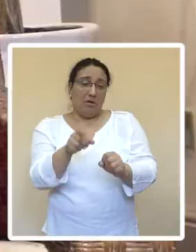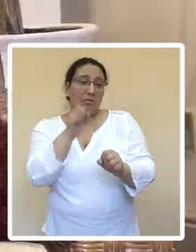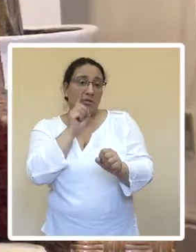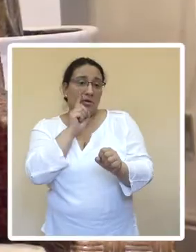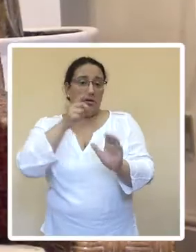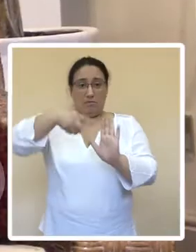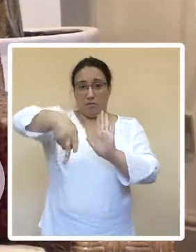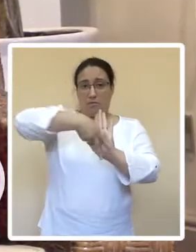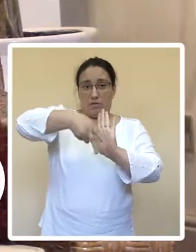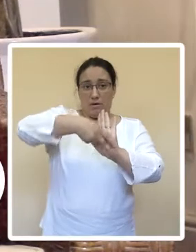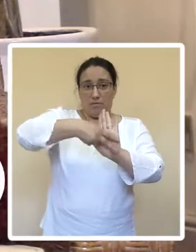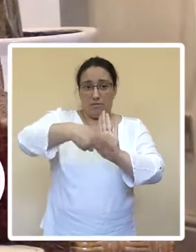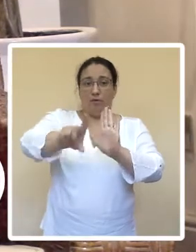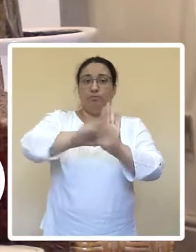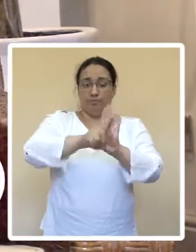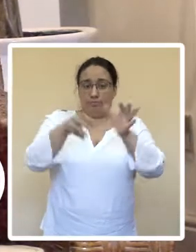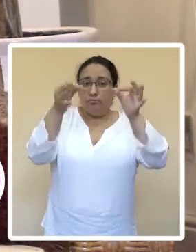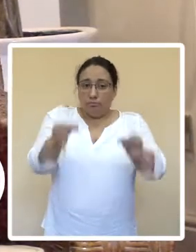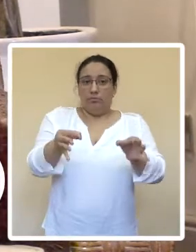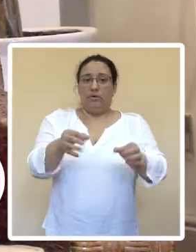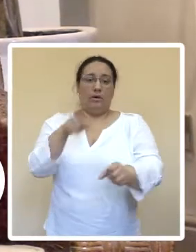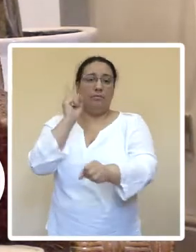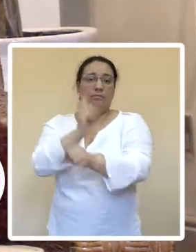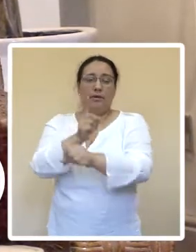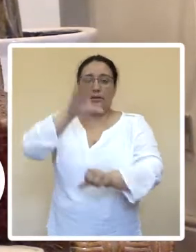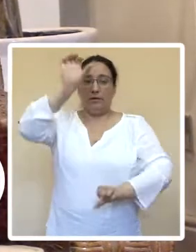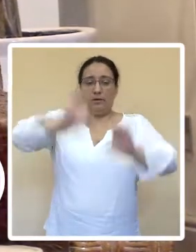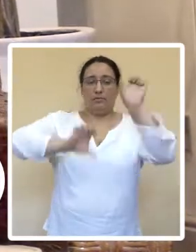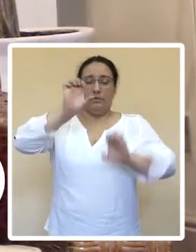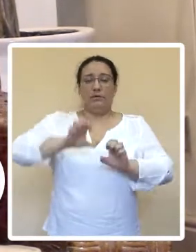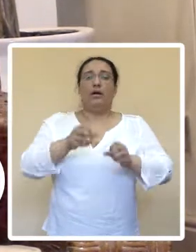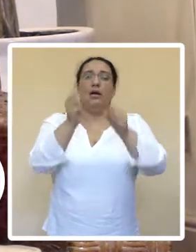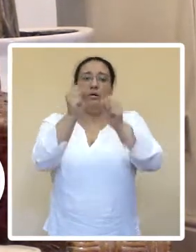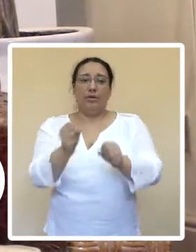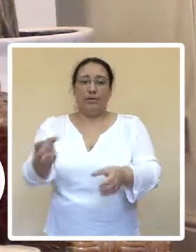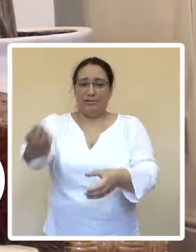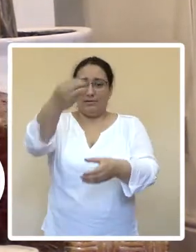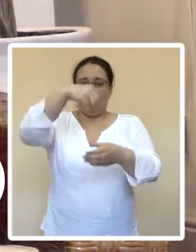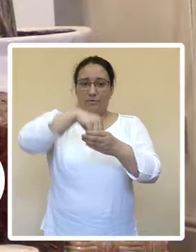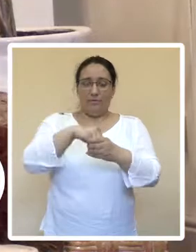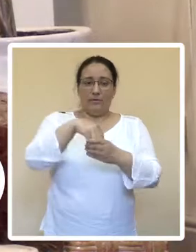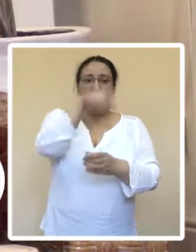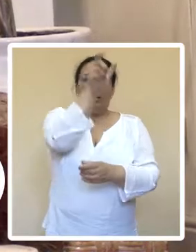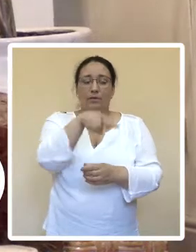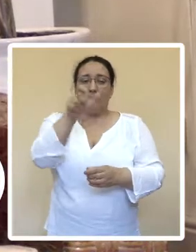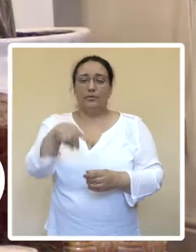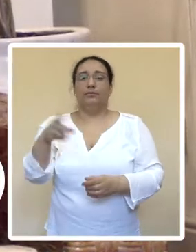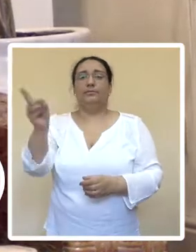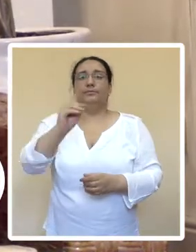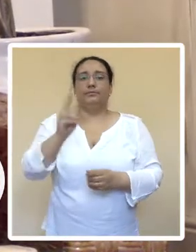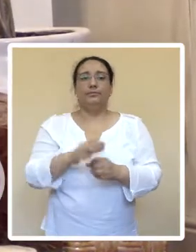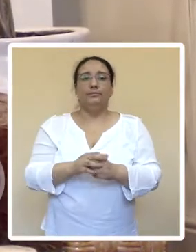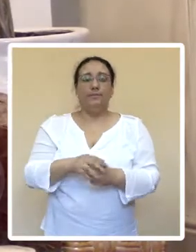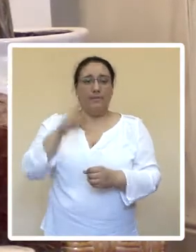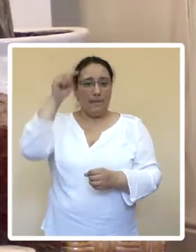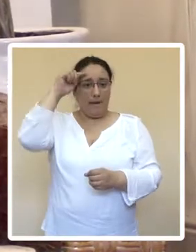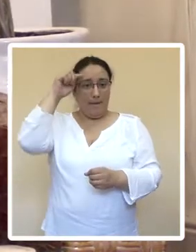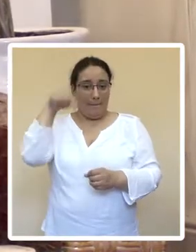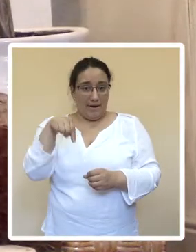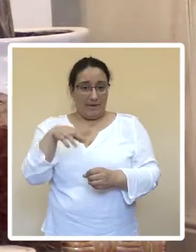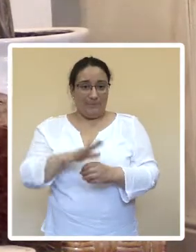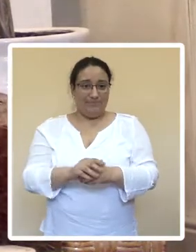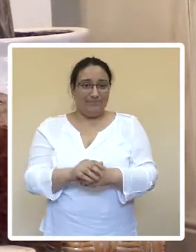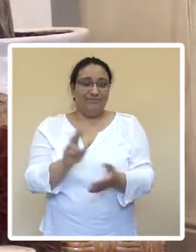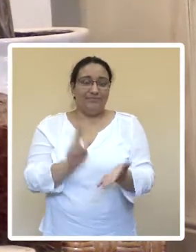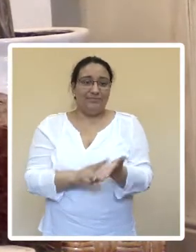una norma legal que en cierta manera obligue a las empresas a poder incorporar a personas con discapacidad. Pero en lo